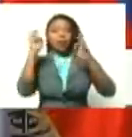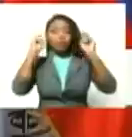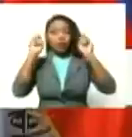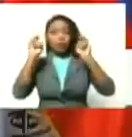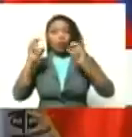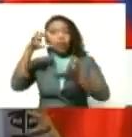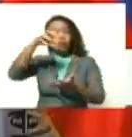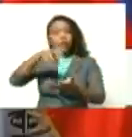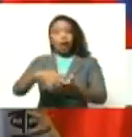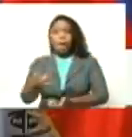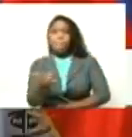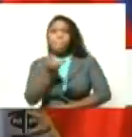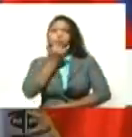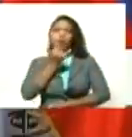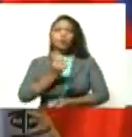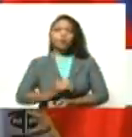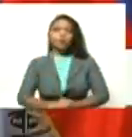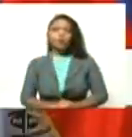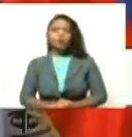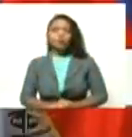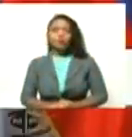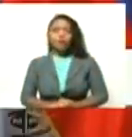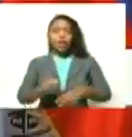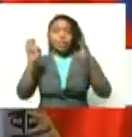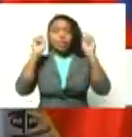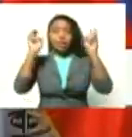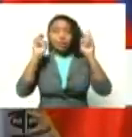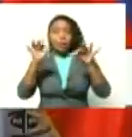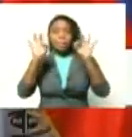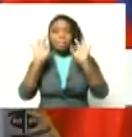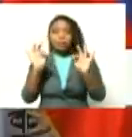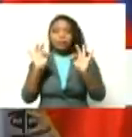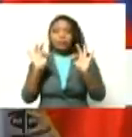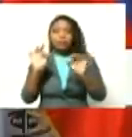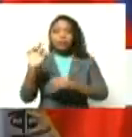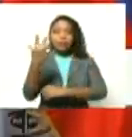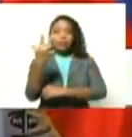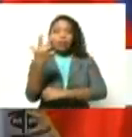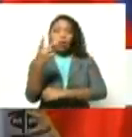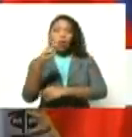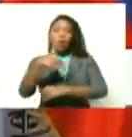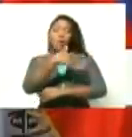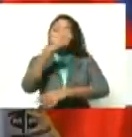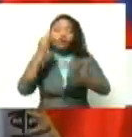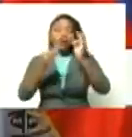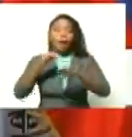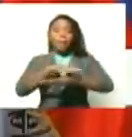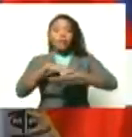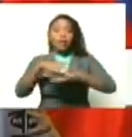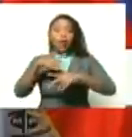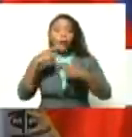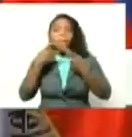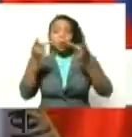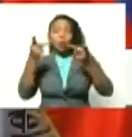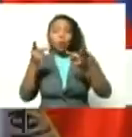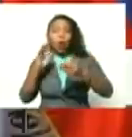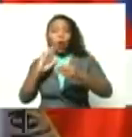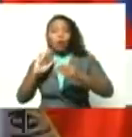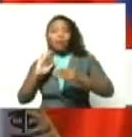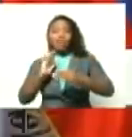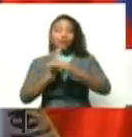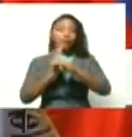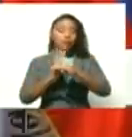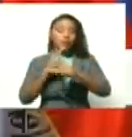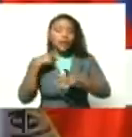estado errado de causas específicas. Tercero, cuando el fiscal del Ministerio Público omite y relaja sus obligaciones